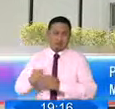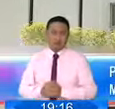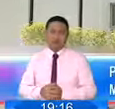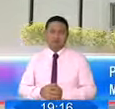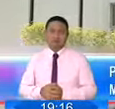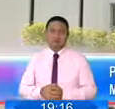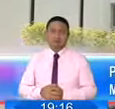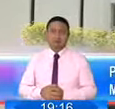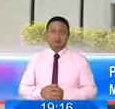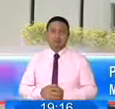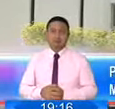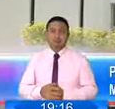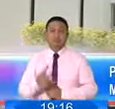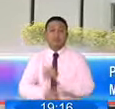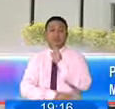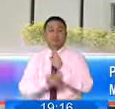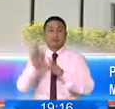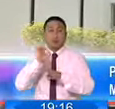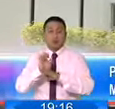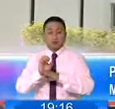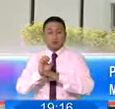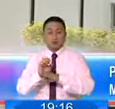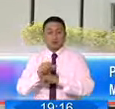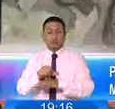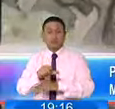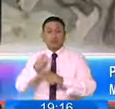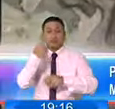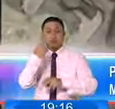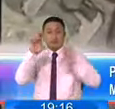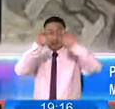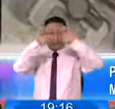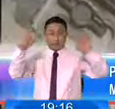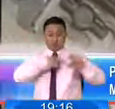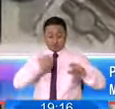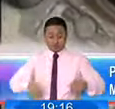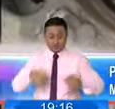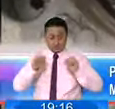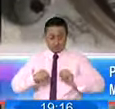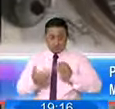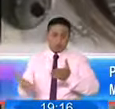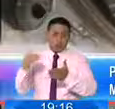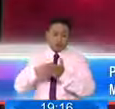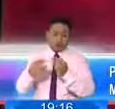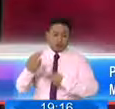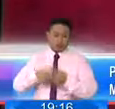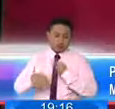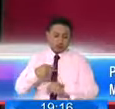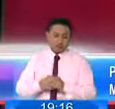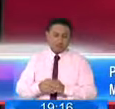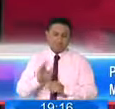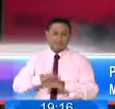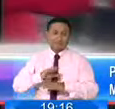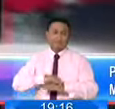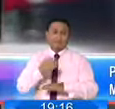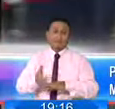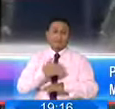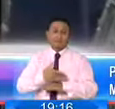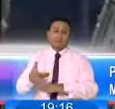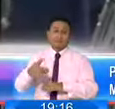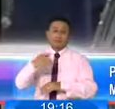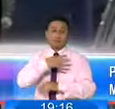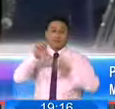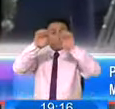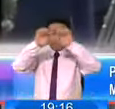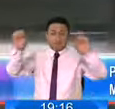La renegociación de Petroecuador inició con dos empresas chinas a fin de que el crudo ecuatoriano que se entrega por concepto de préstamos tenga un